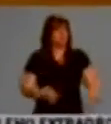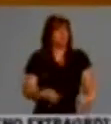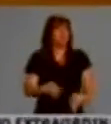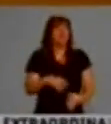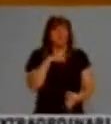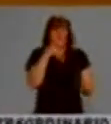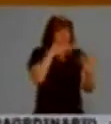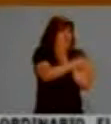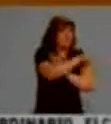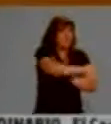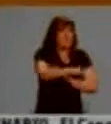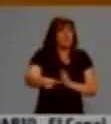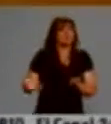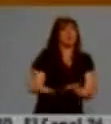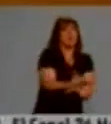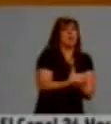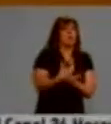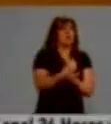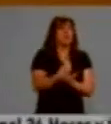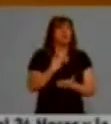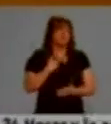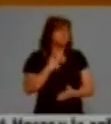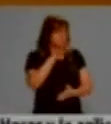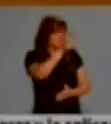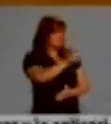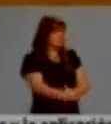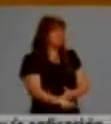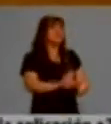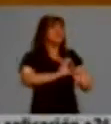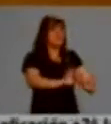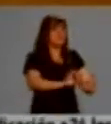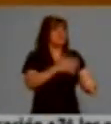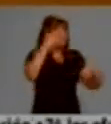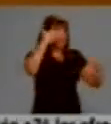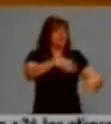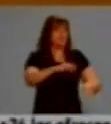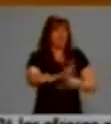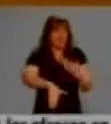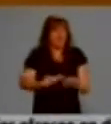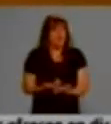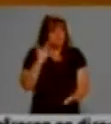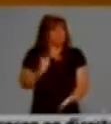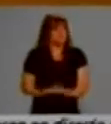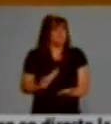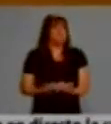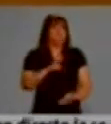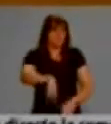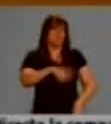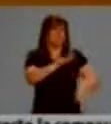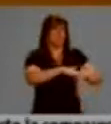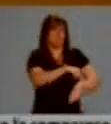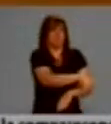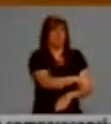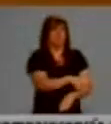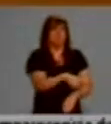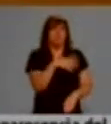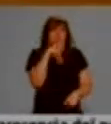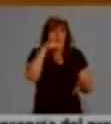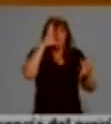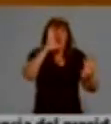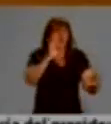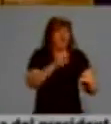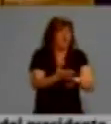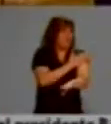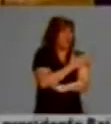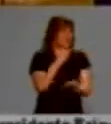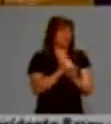sin excepción alguna, se presume su inocencia hasta que se demuestre su culpabilidad y, naturalmente, que no se le puede condenar sin